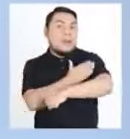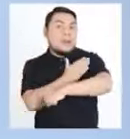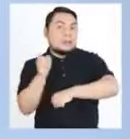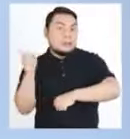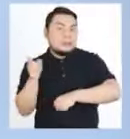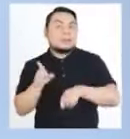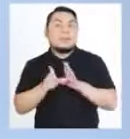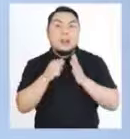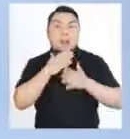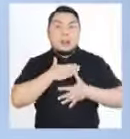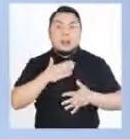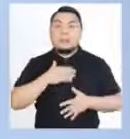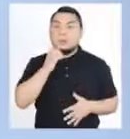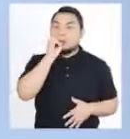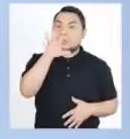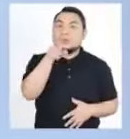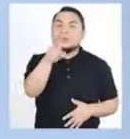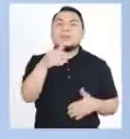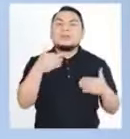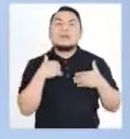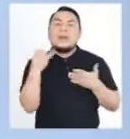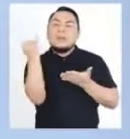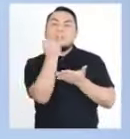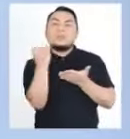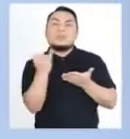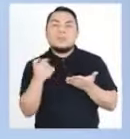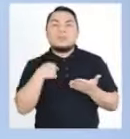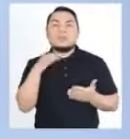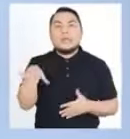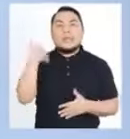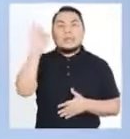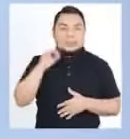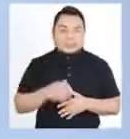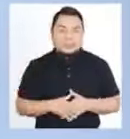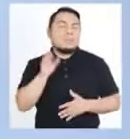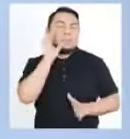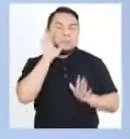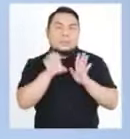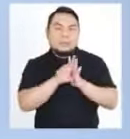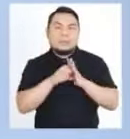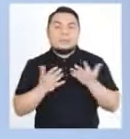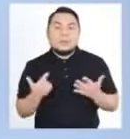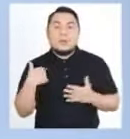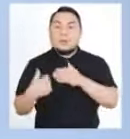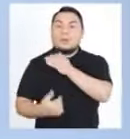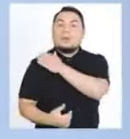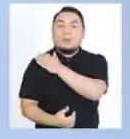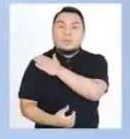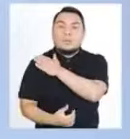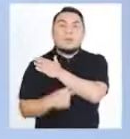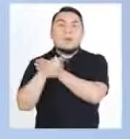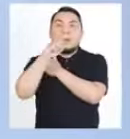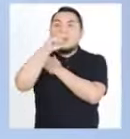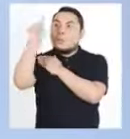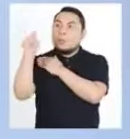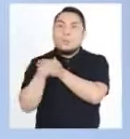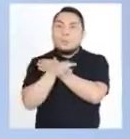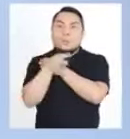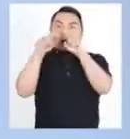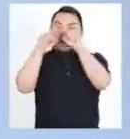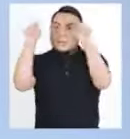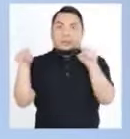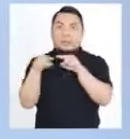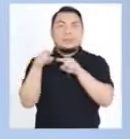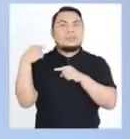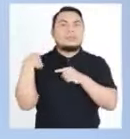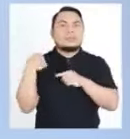canción y con la parte del cuerpo que yo diga van a tener que dibujar la figura que yo elija. Por ejemplo, hombro derecho, cuadrado.